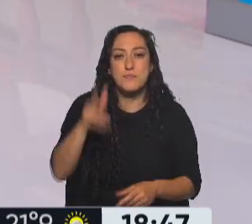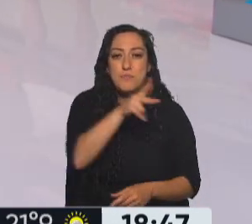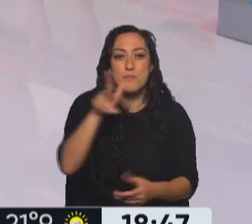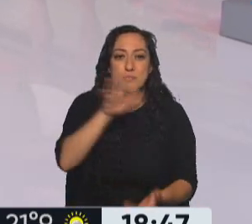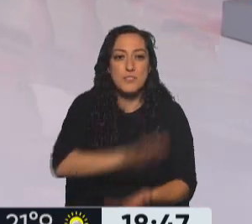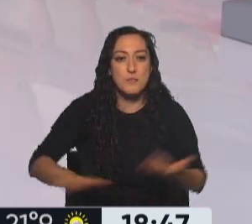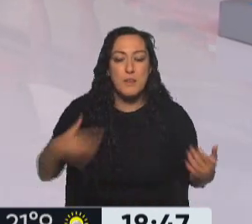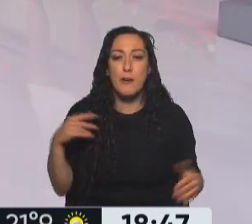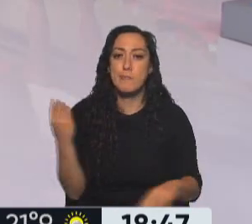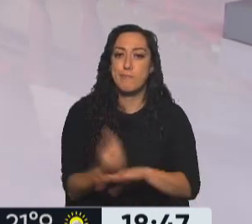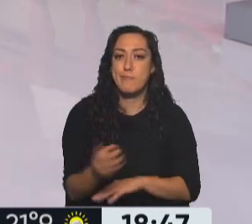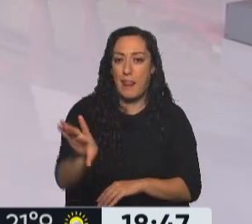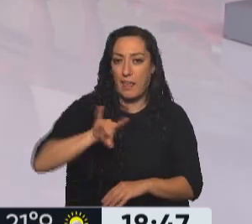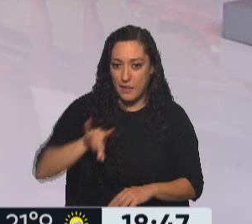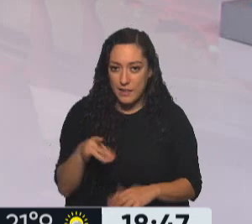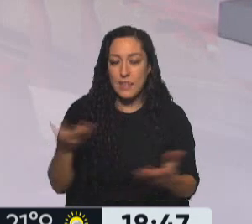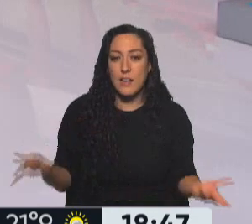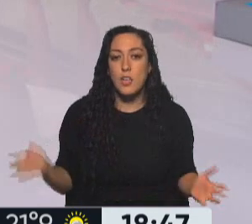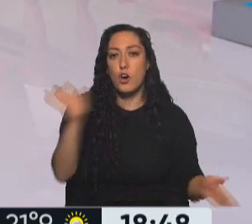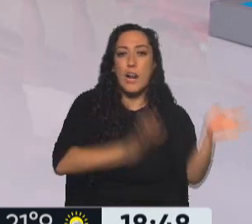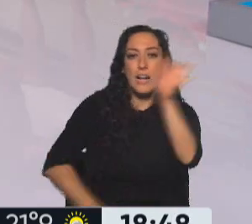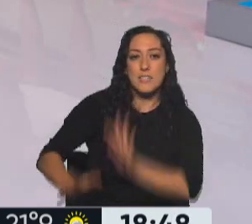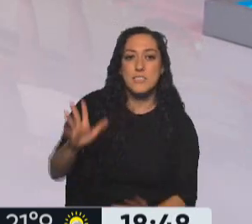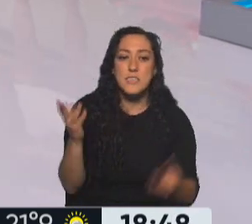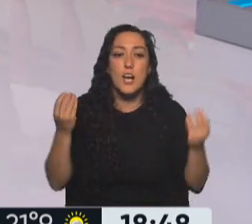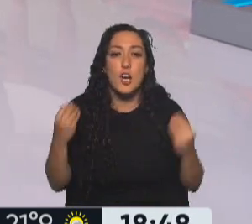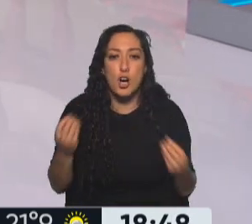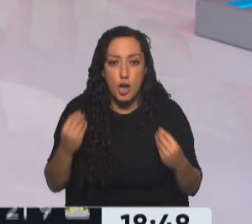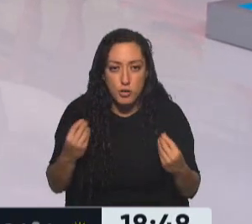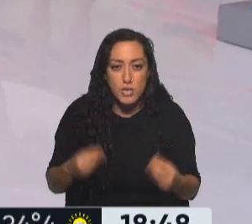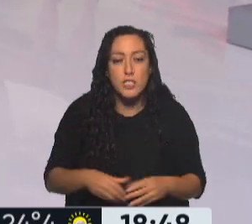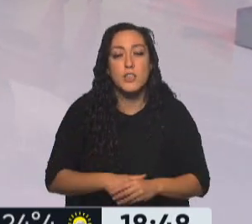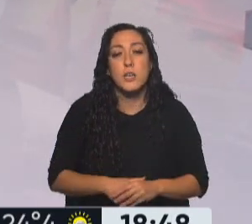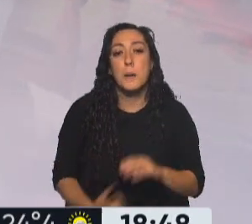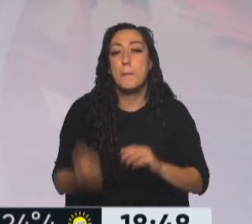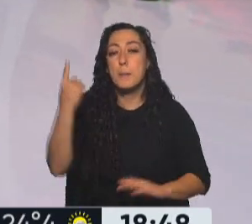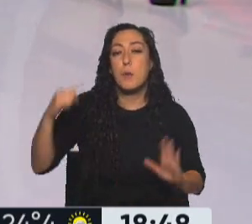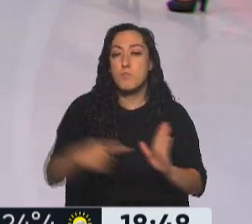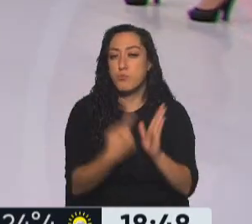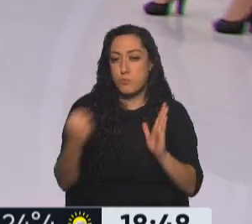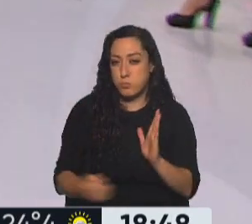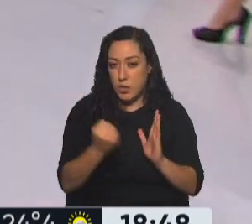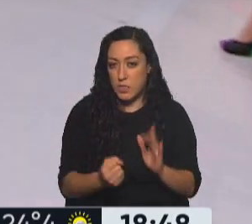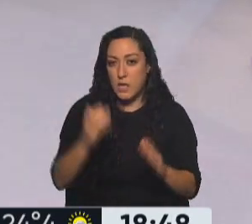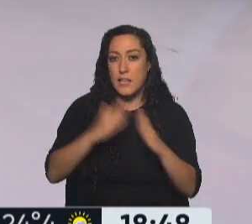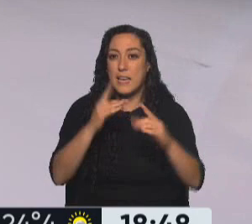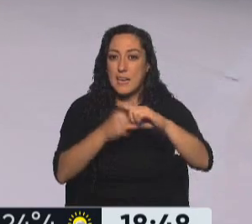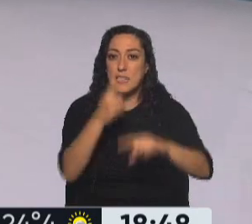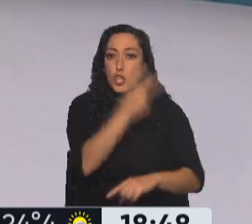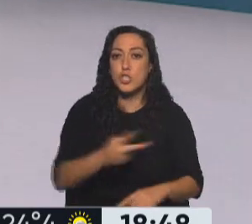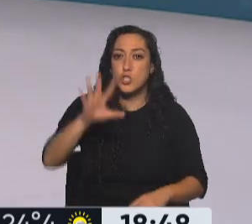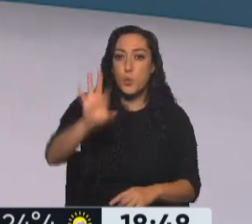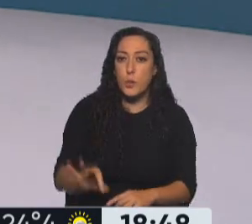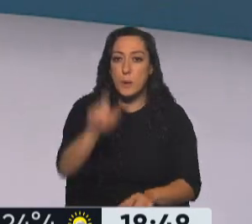Leticia cuál es esta operatividad que se pondrá en marcha en el Vaticano. A ver, el primer punto a tener en cuenta, la Iglesia tiene más de